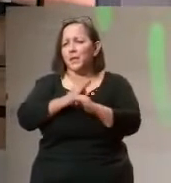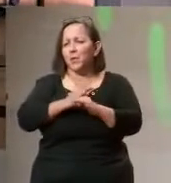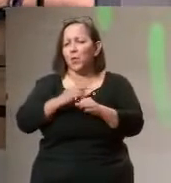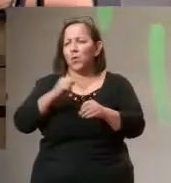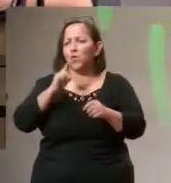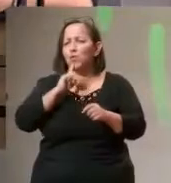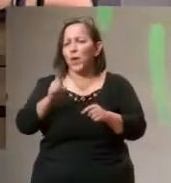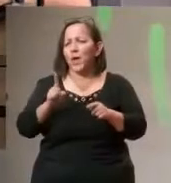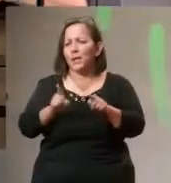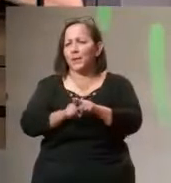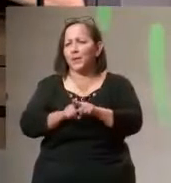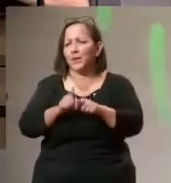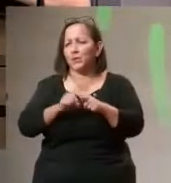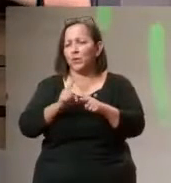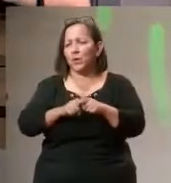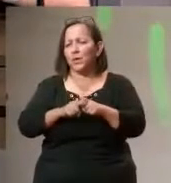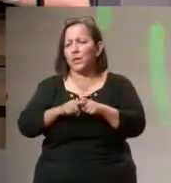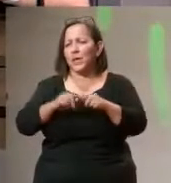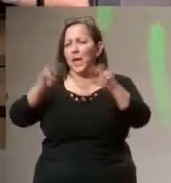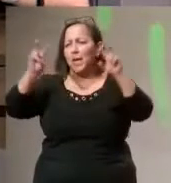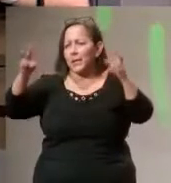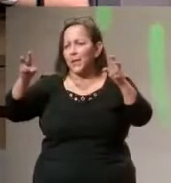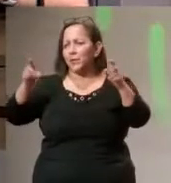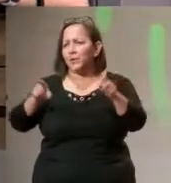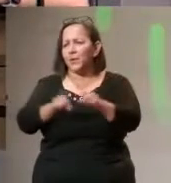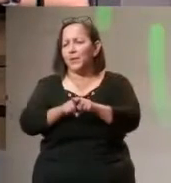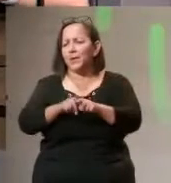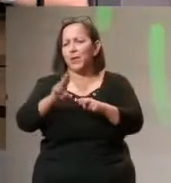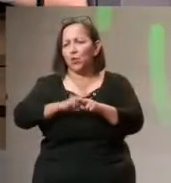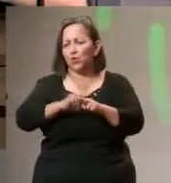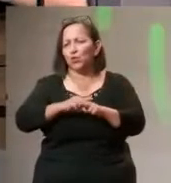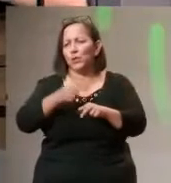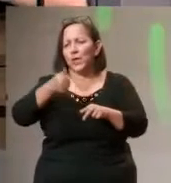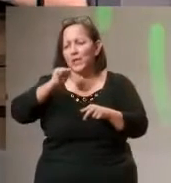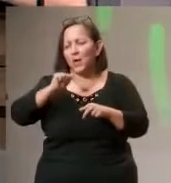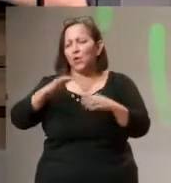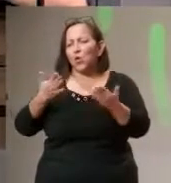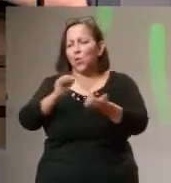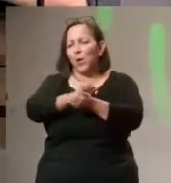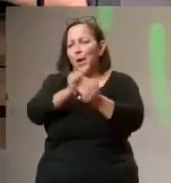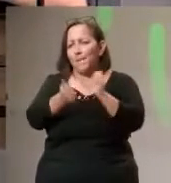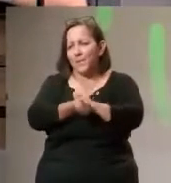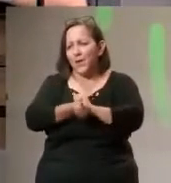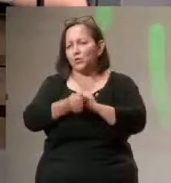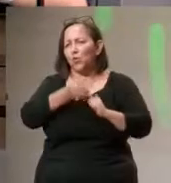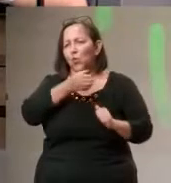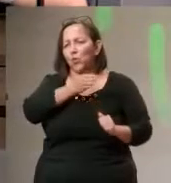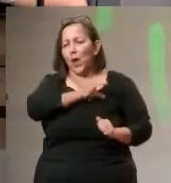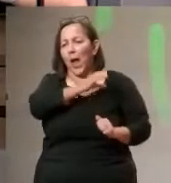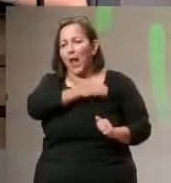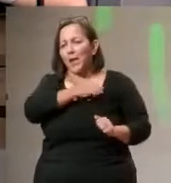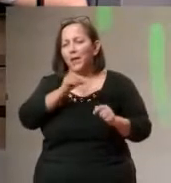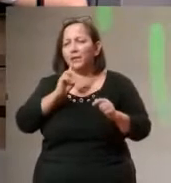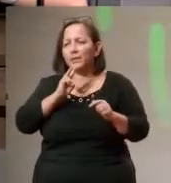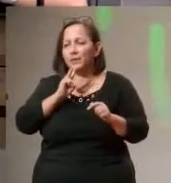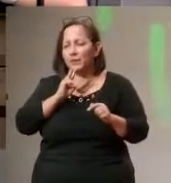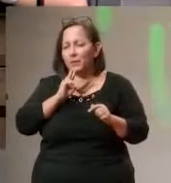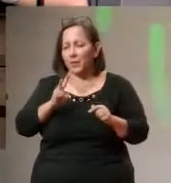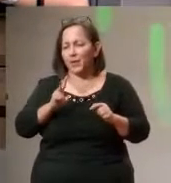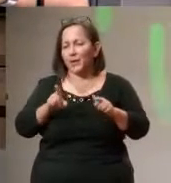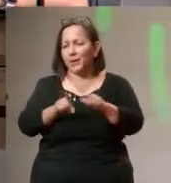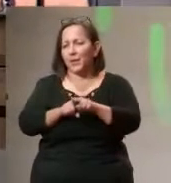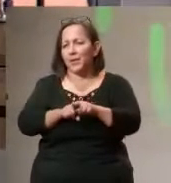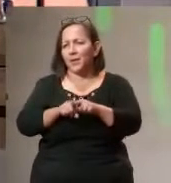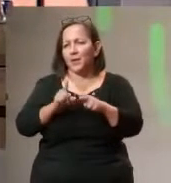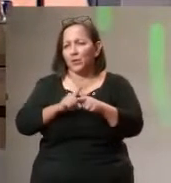Entonces, en términos del uso de esas aguas y cómo revertir su calidad, evidentemente que sistemas de tratamiento